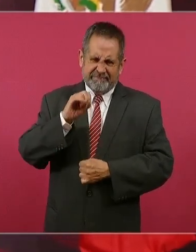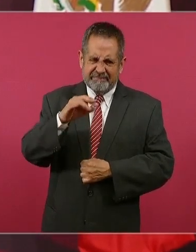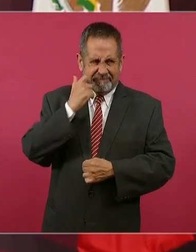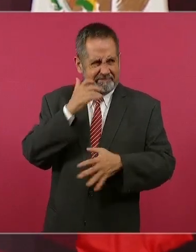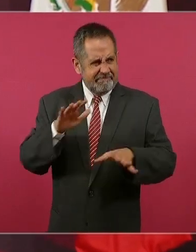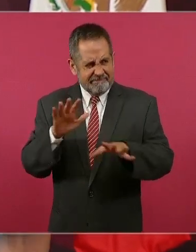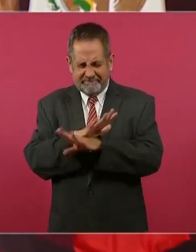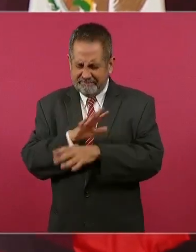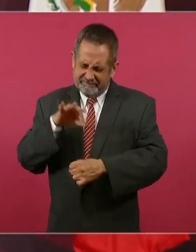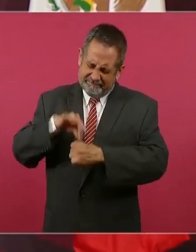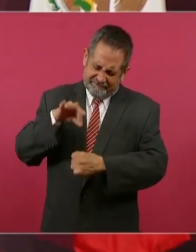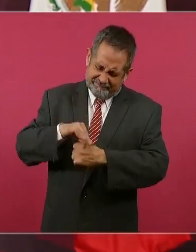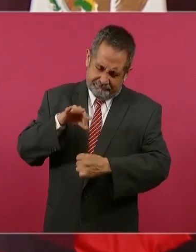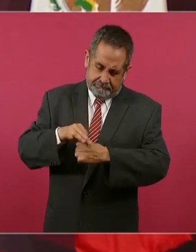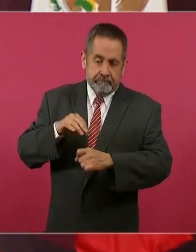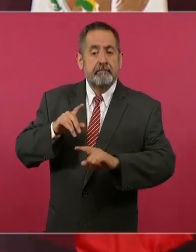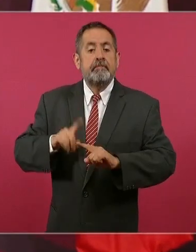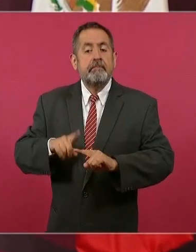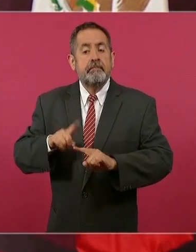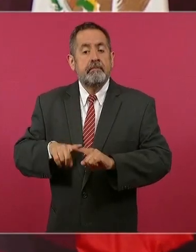México fueron los jóvenes.